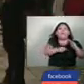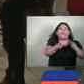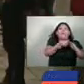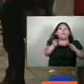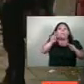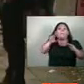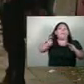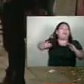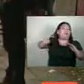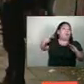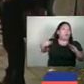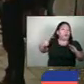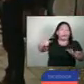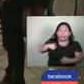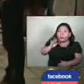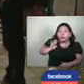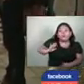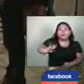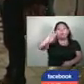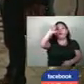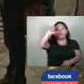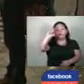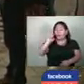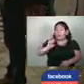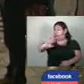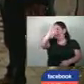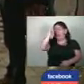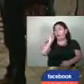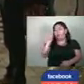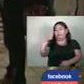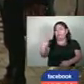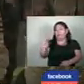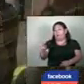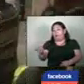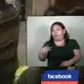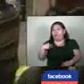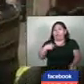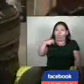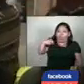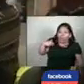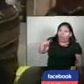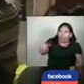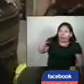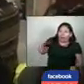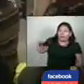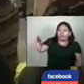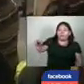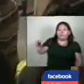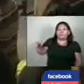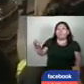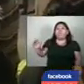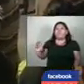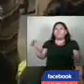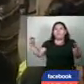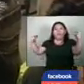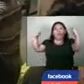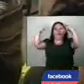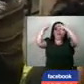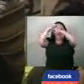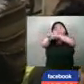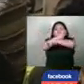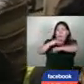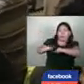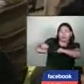y jamás han venido... no. Tenemos que caminar hacia el paso del nivel y pues